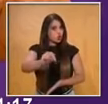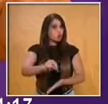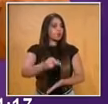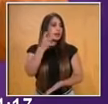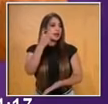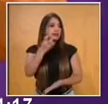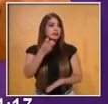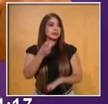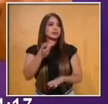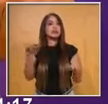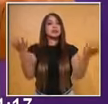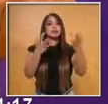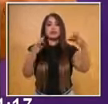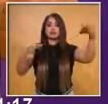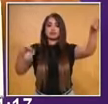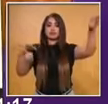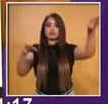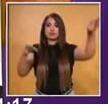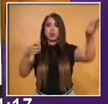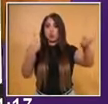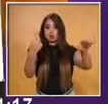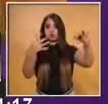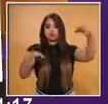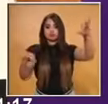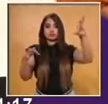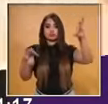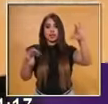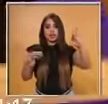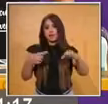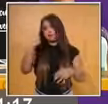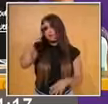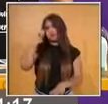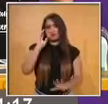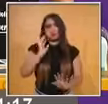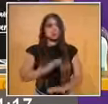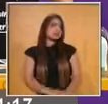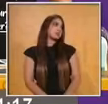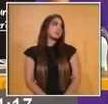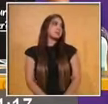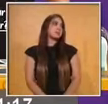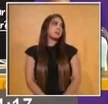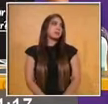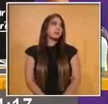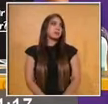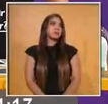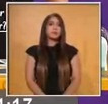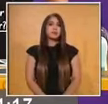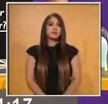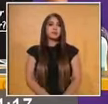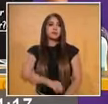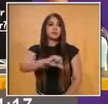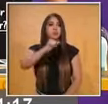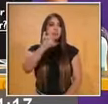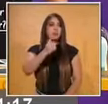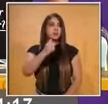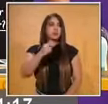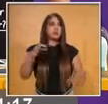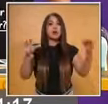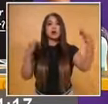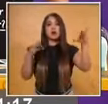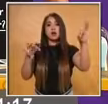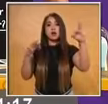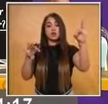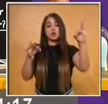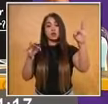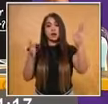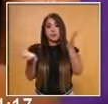el entero. ¿De acuerdo? Esta está sencilla, no le tienes que hacer nada. Otra hoja la vas a doblar por la